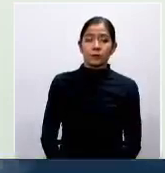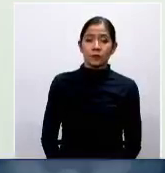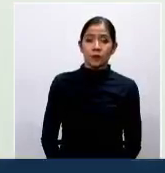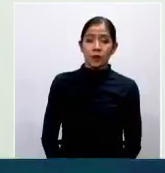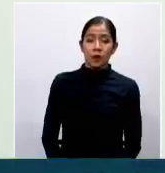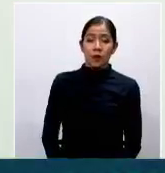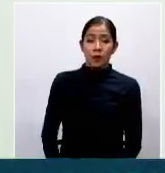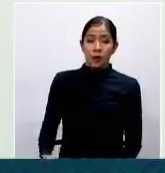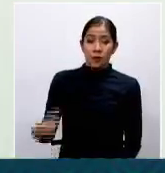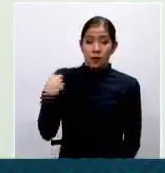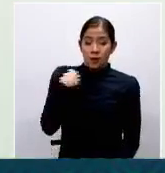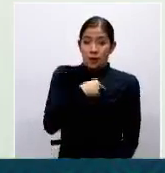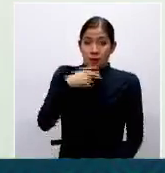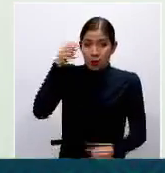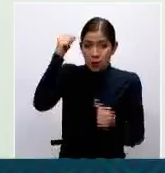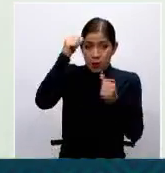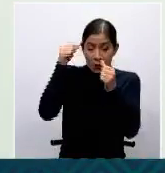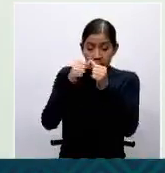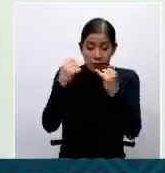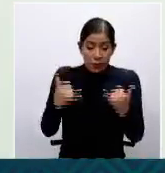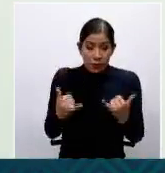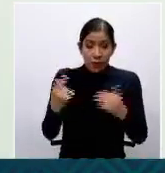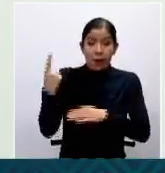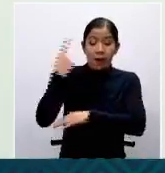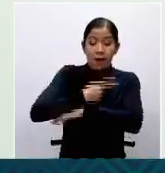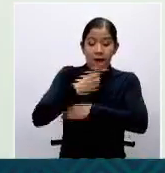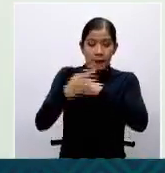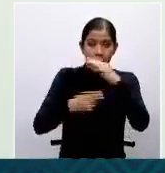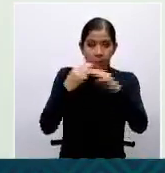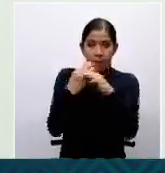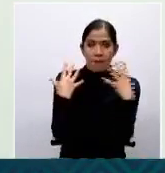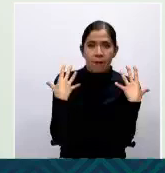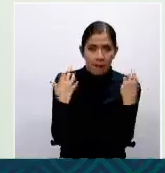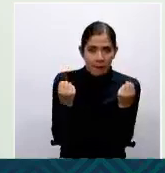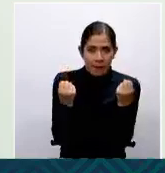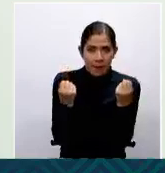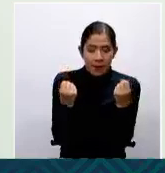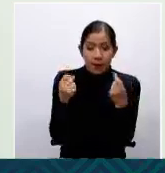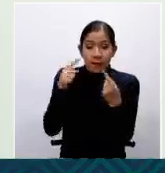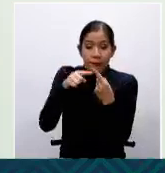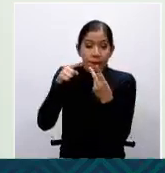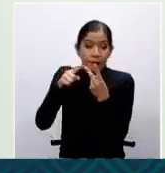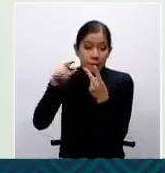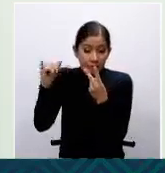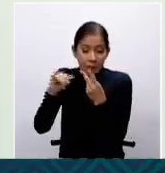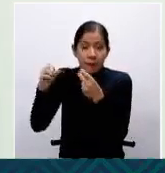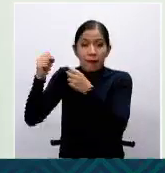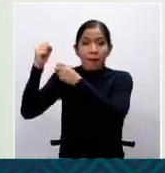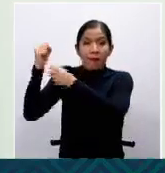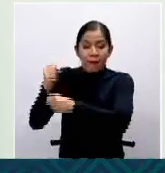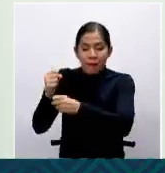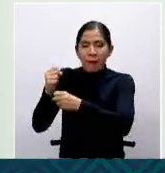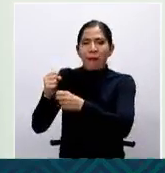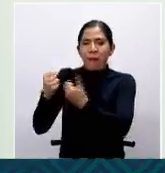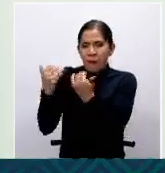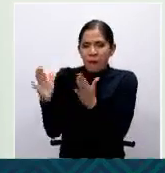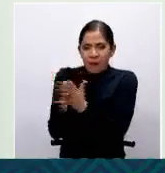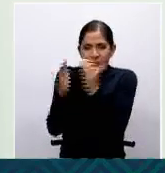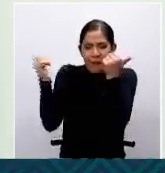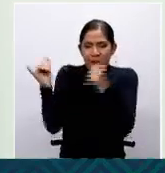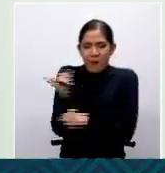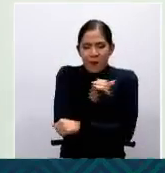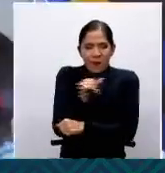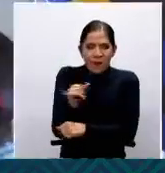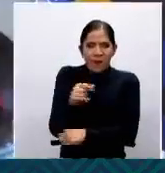Nosotros conmemoramos el Día Mundial de la Salud. Justamente es el aniversario también de la fundación de la Organización Mundial de la Salud. Para nosotros